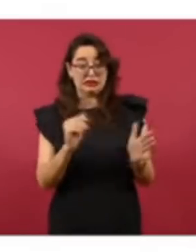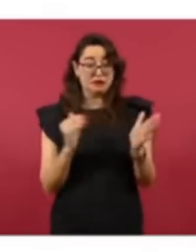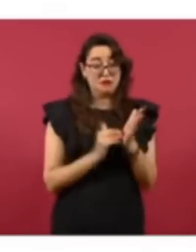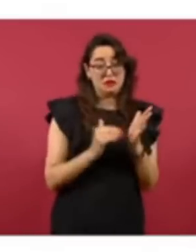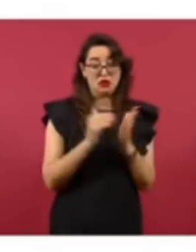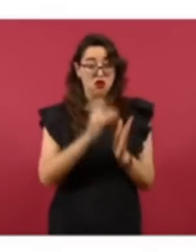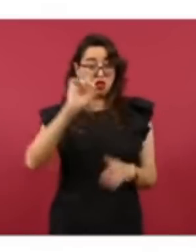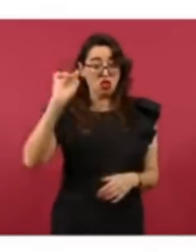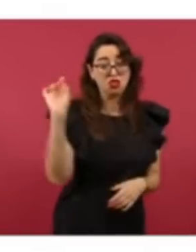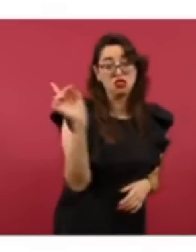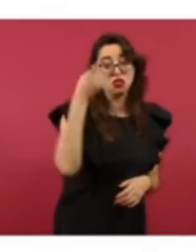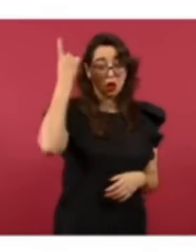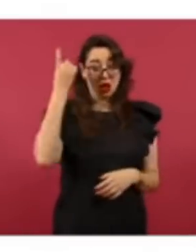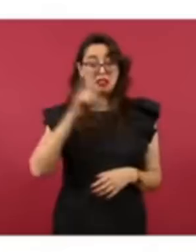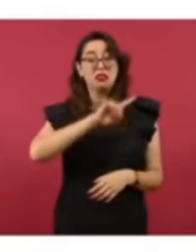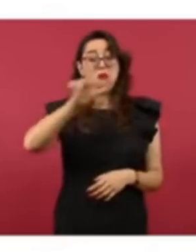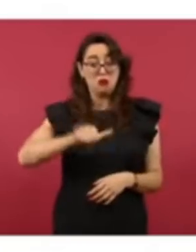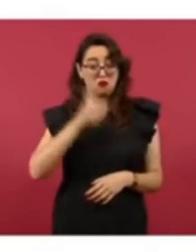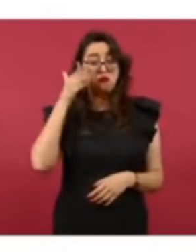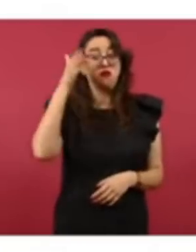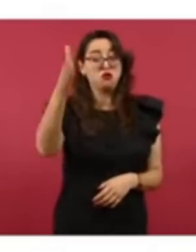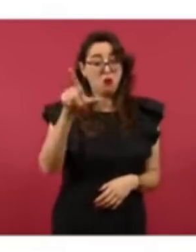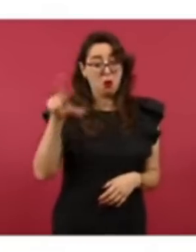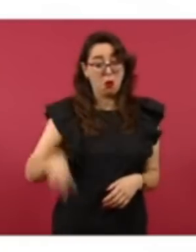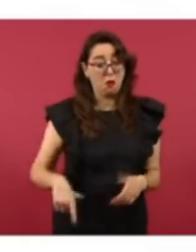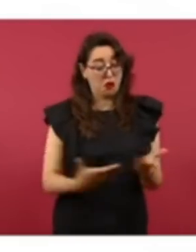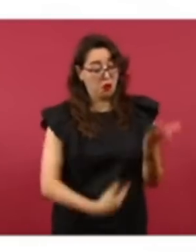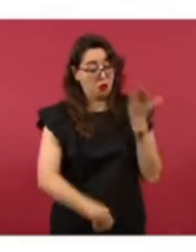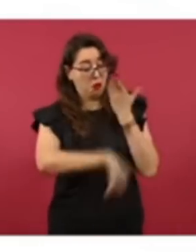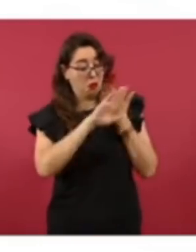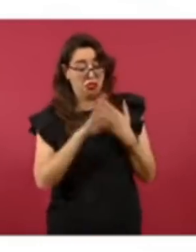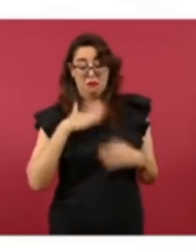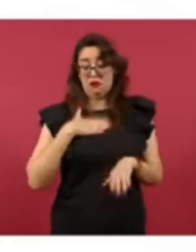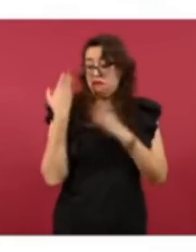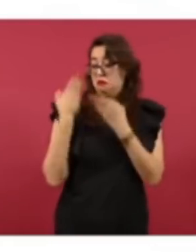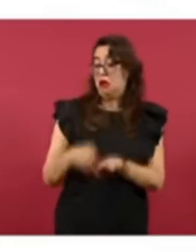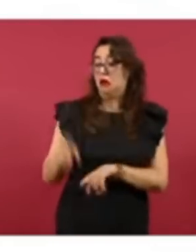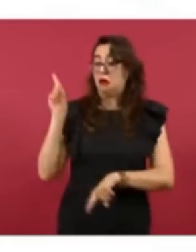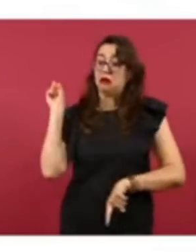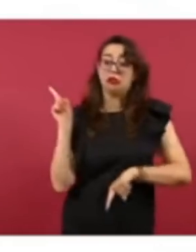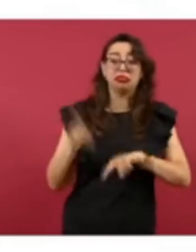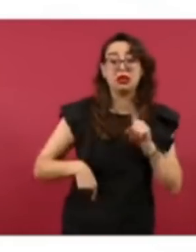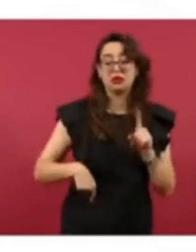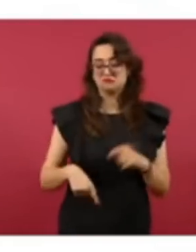7,000 millones de dólares por algo que mañana me pueden quitar.